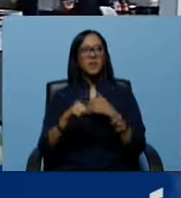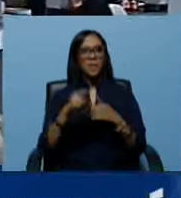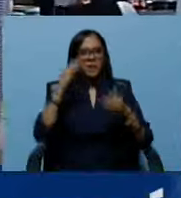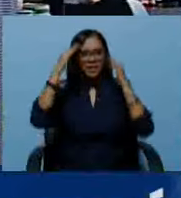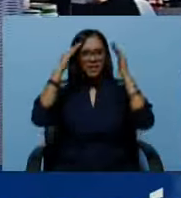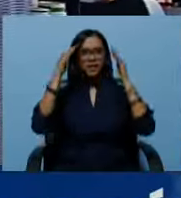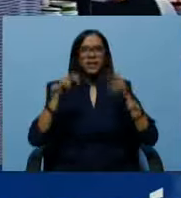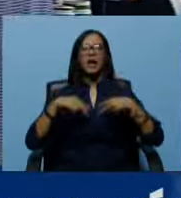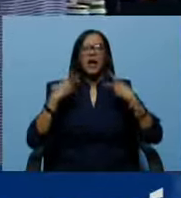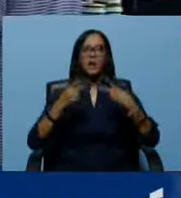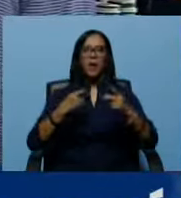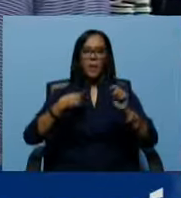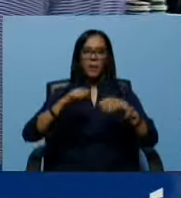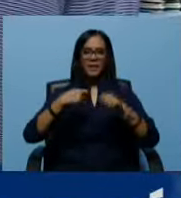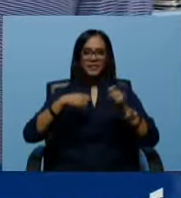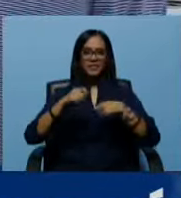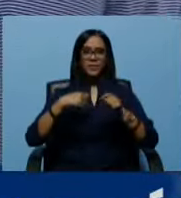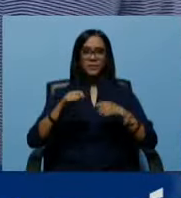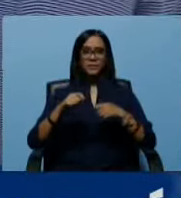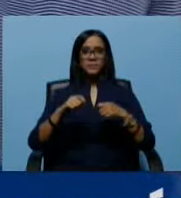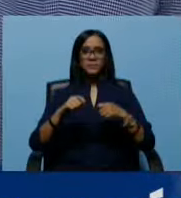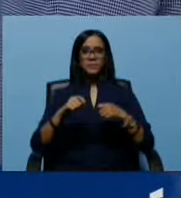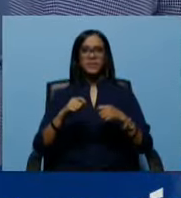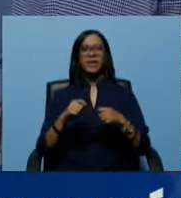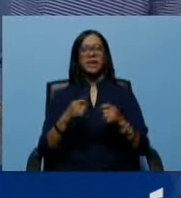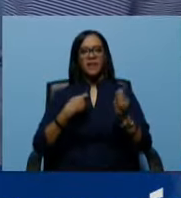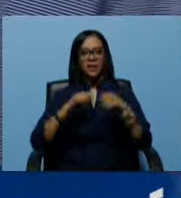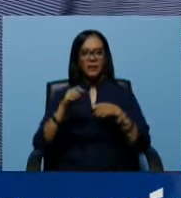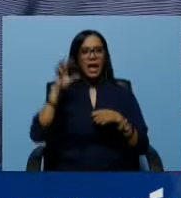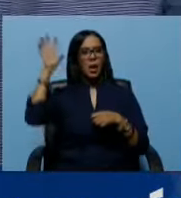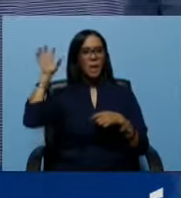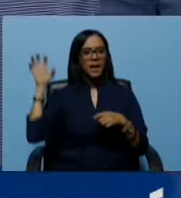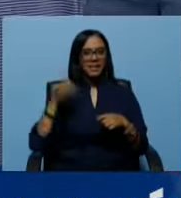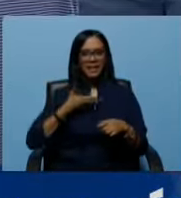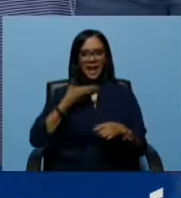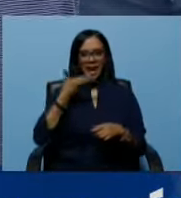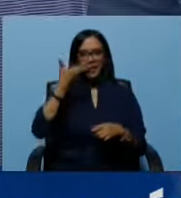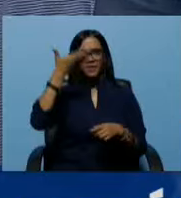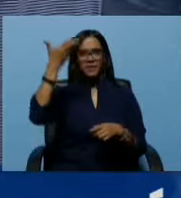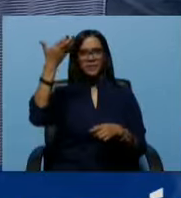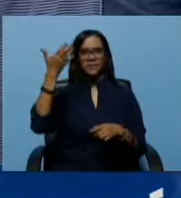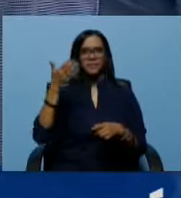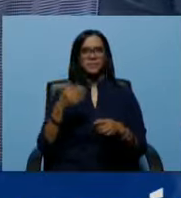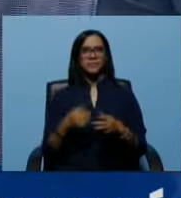nuevos exportadores que van a exportar a los países árabes. ¿Qué me decía?